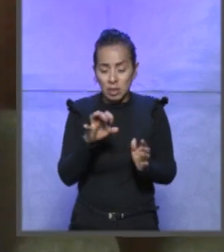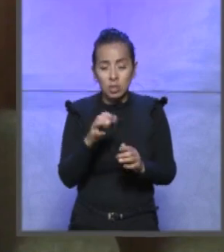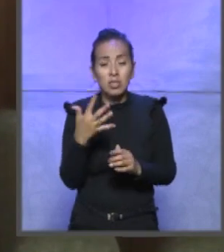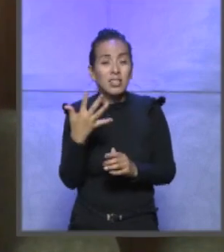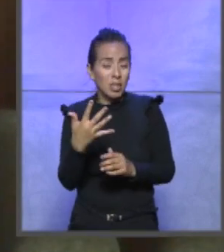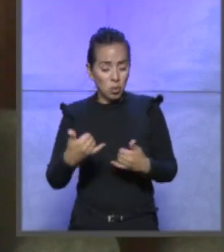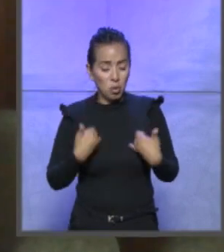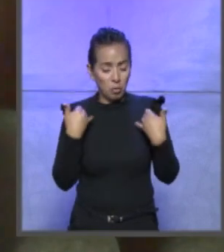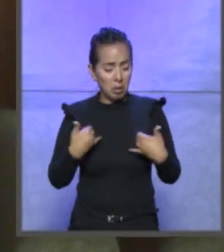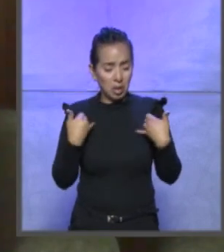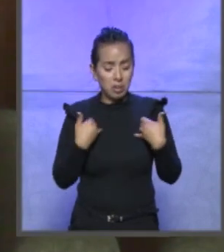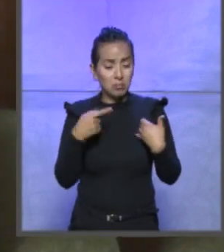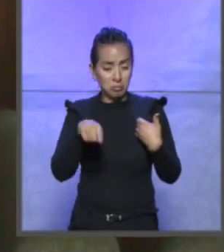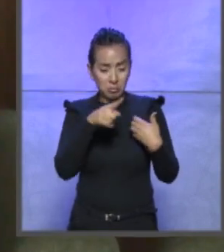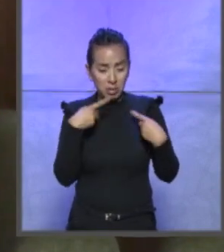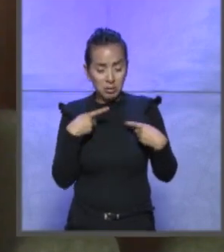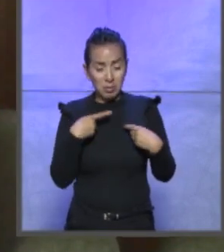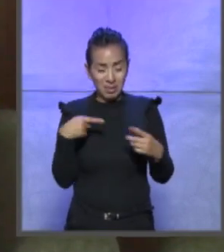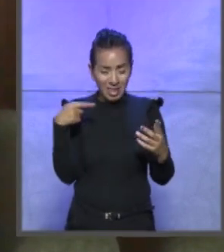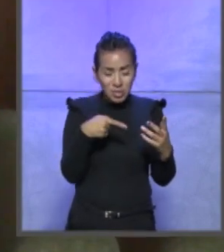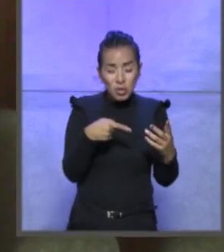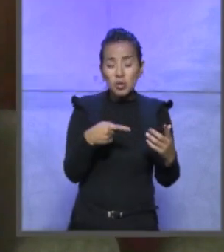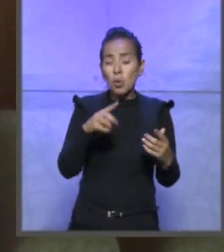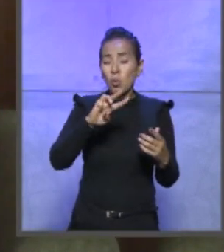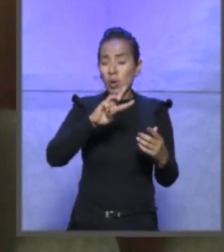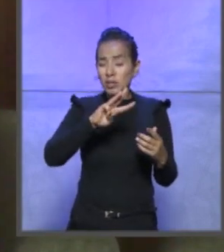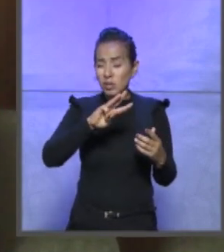ciudadanos. De los cuales